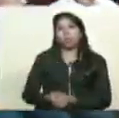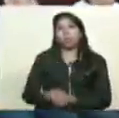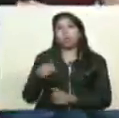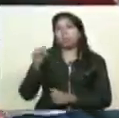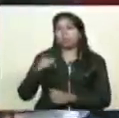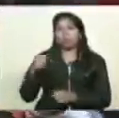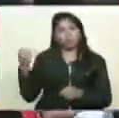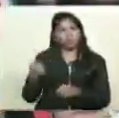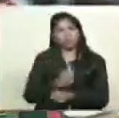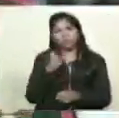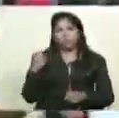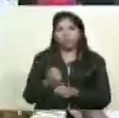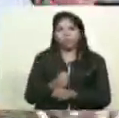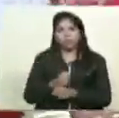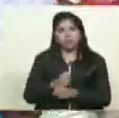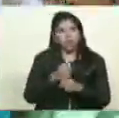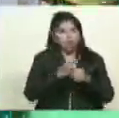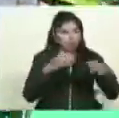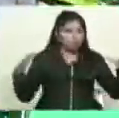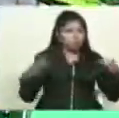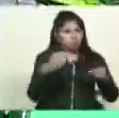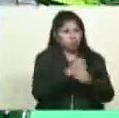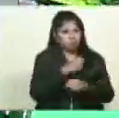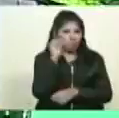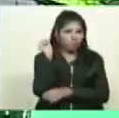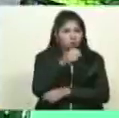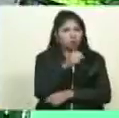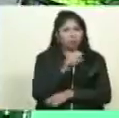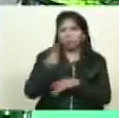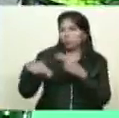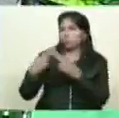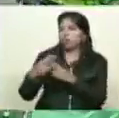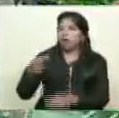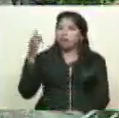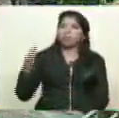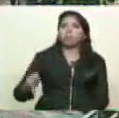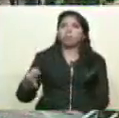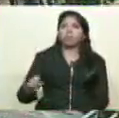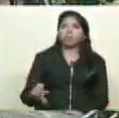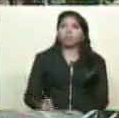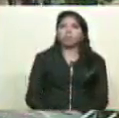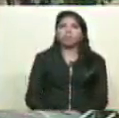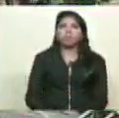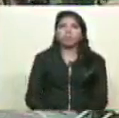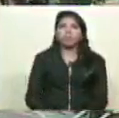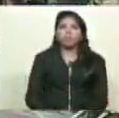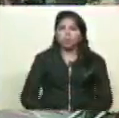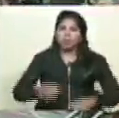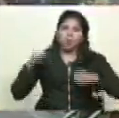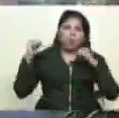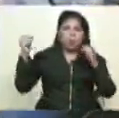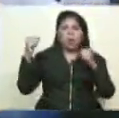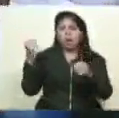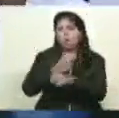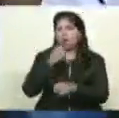unida jamás será vencida, presidente. ¡Viva Chávez! ¡Viva la revolución! ¡Viva la clase obrera, presidente! ¡Que